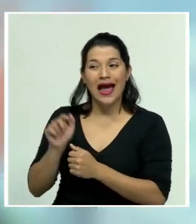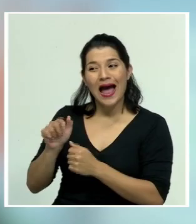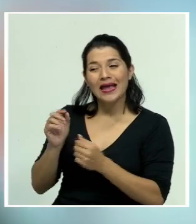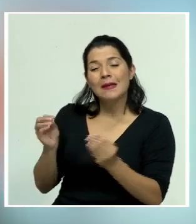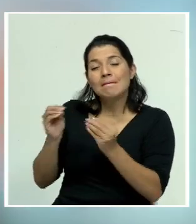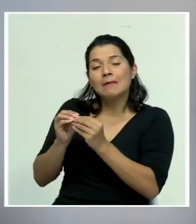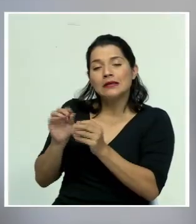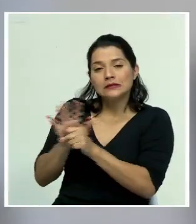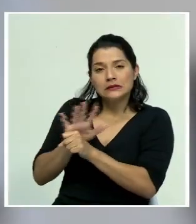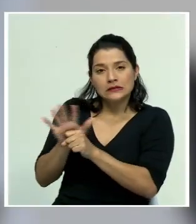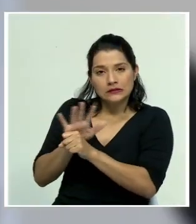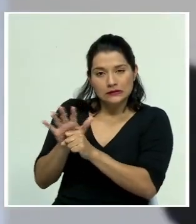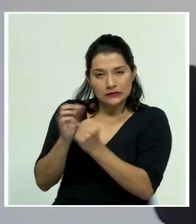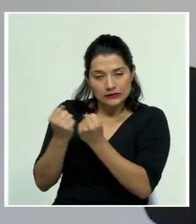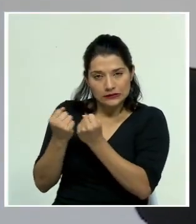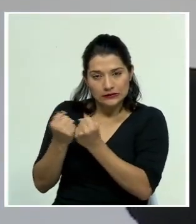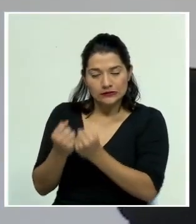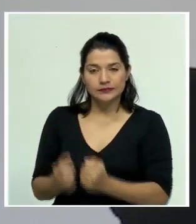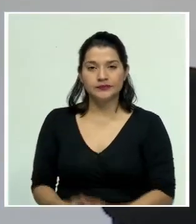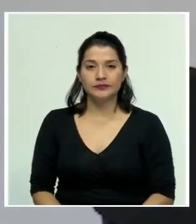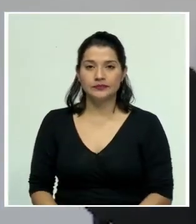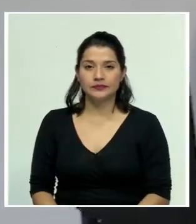más colapsada.